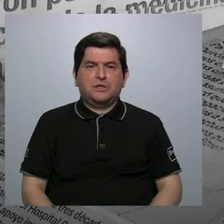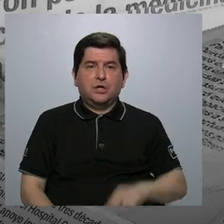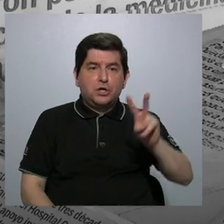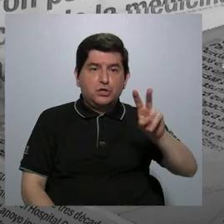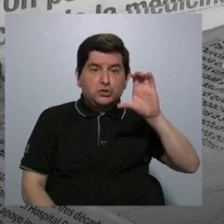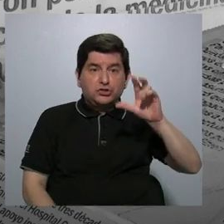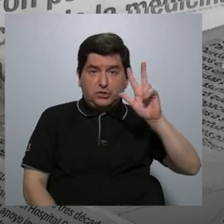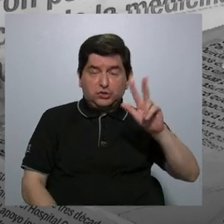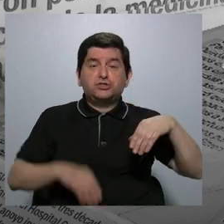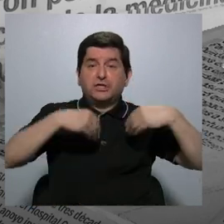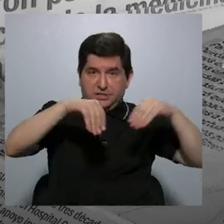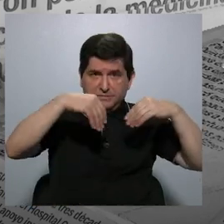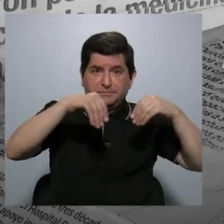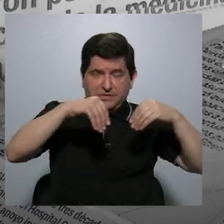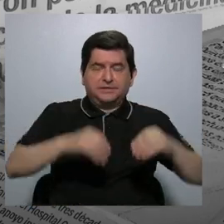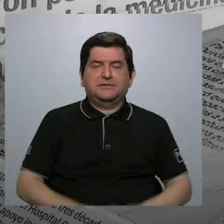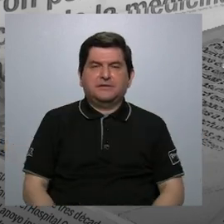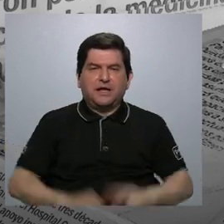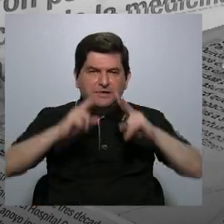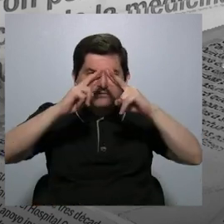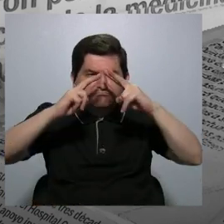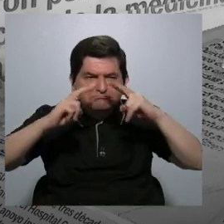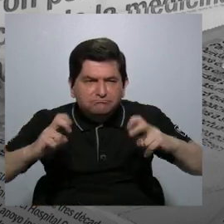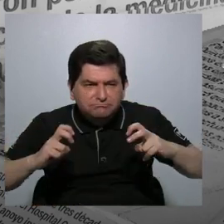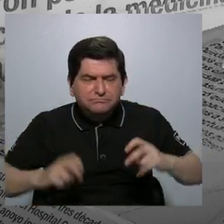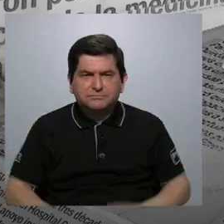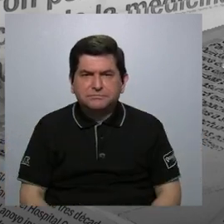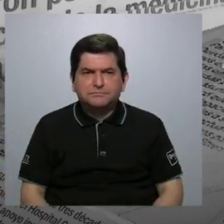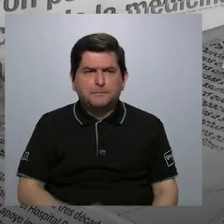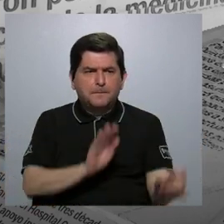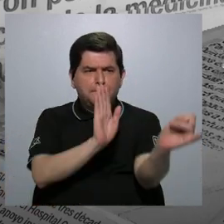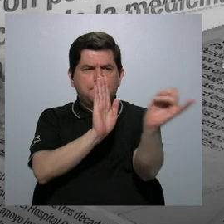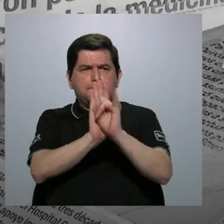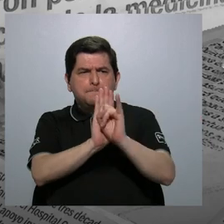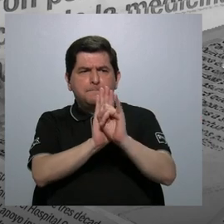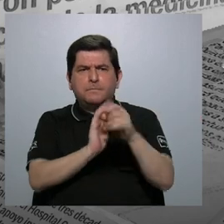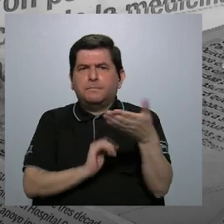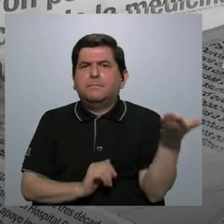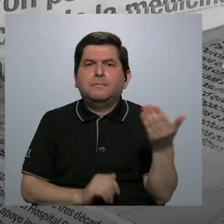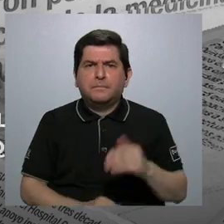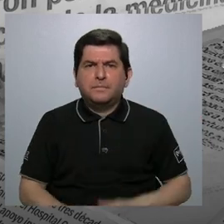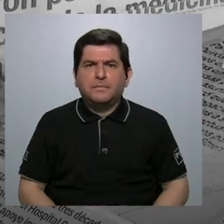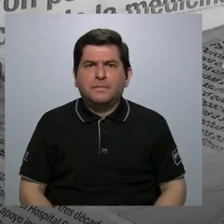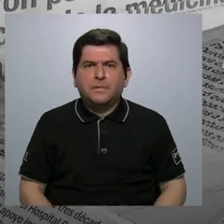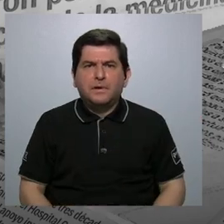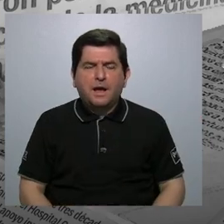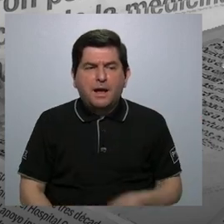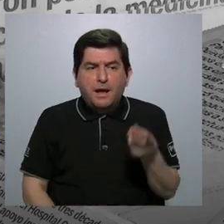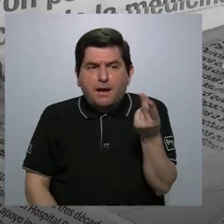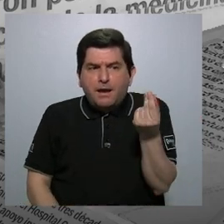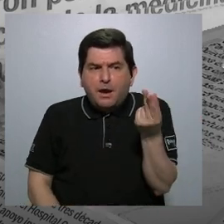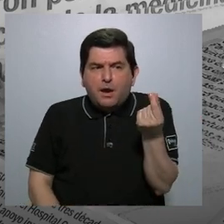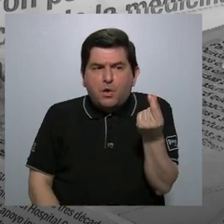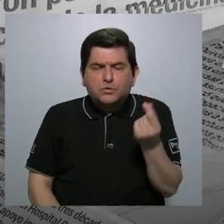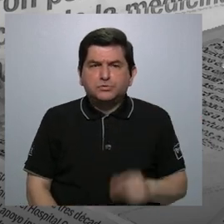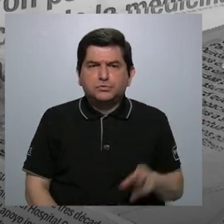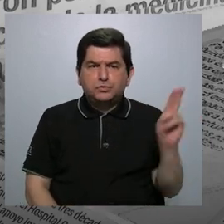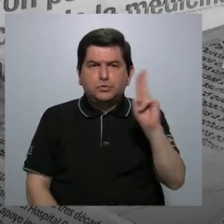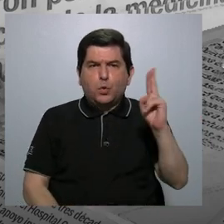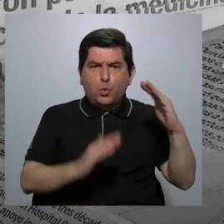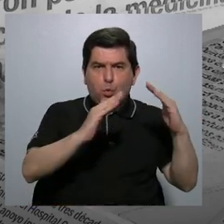están en venta, y al hacer el análisis lo que se identifica es que el costo de las